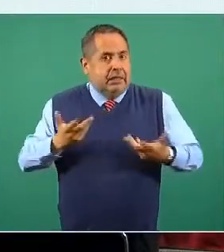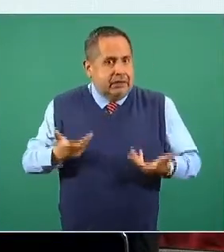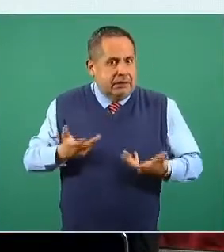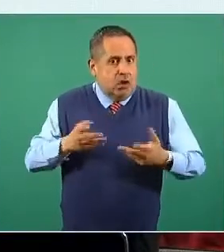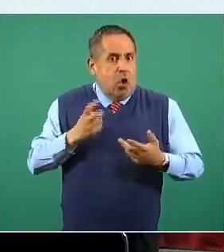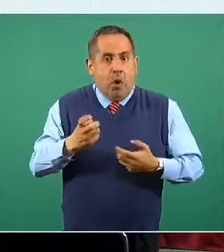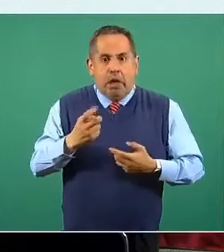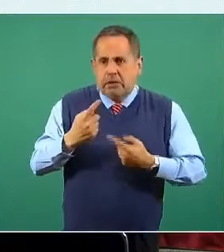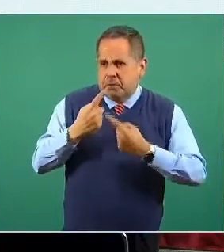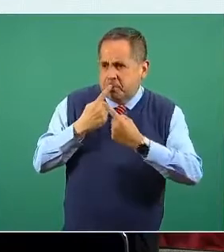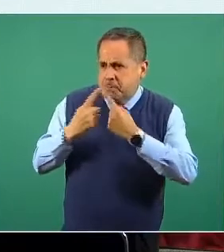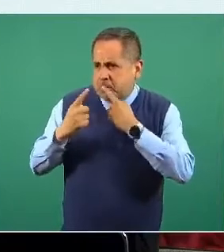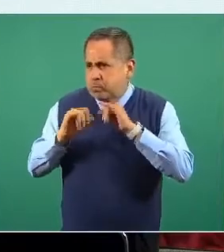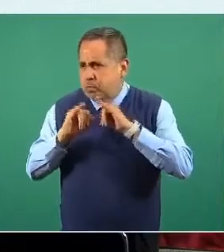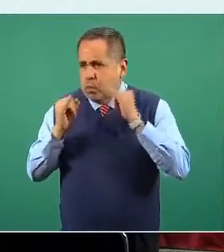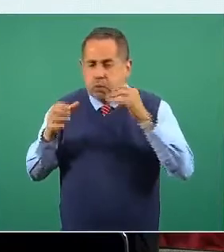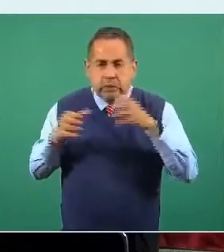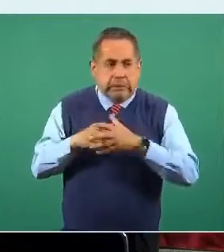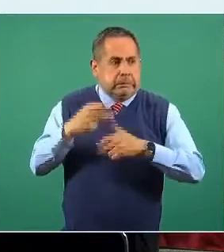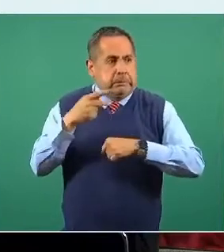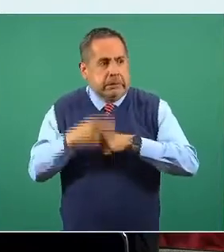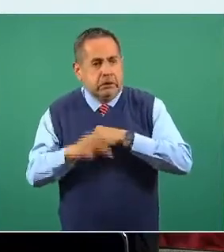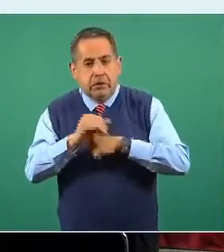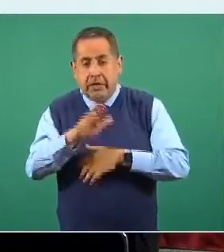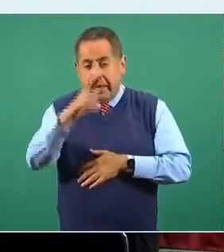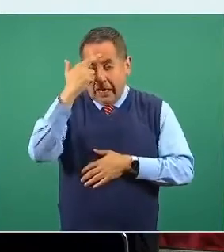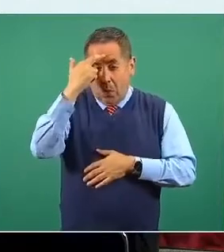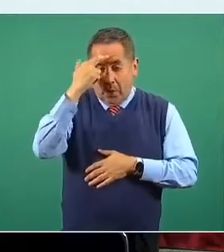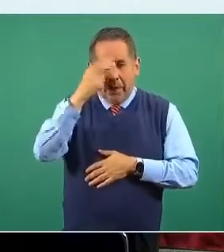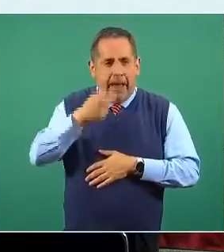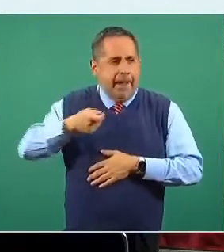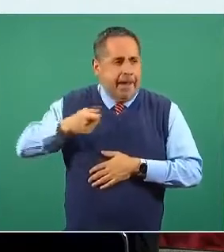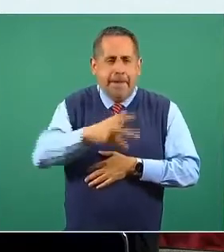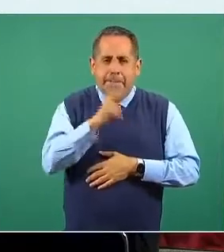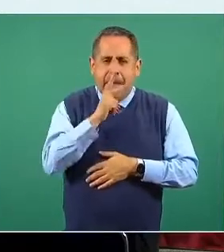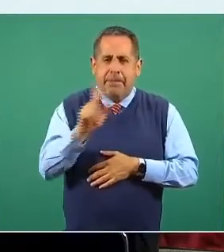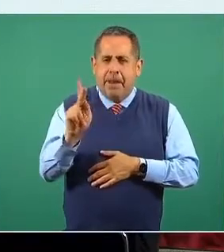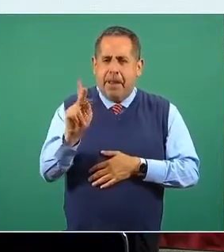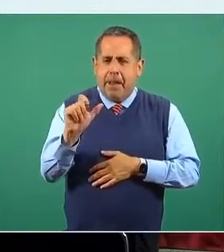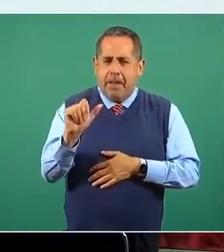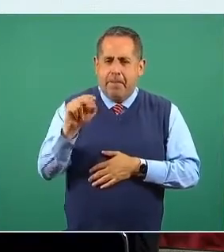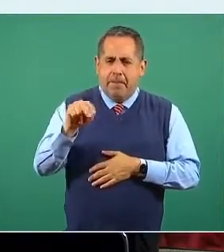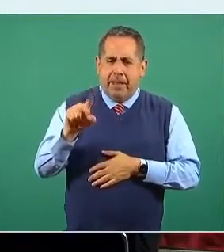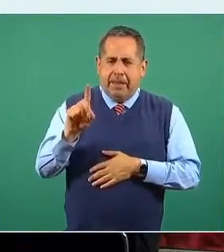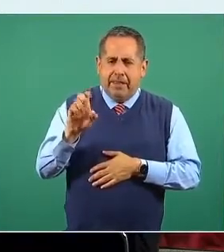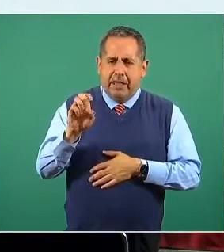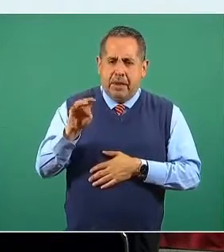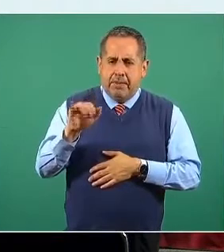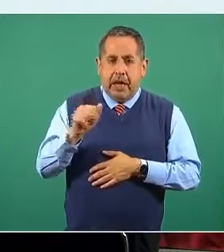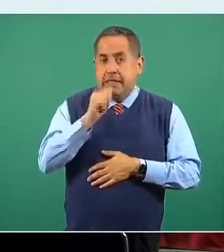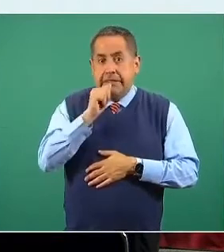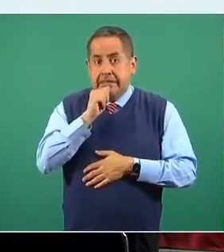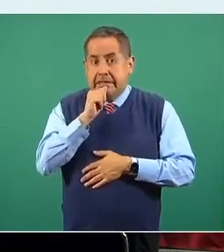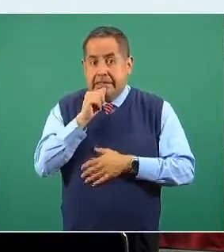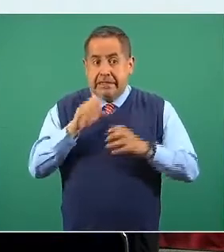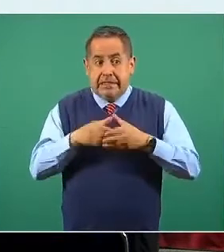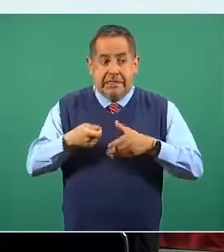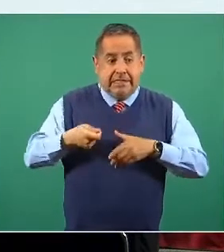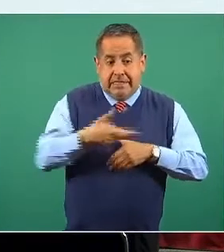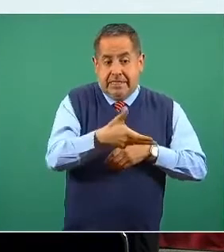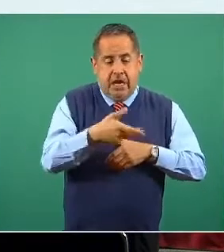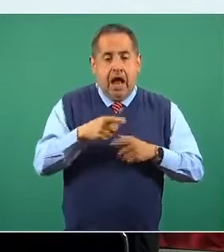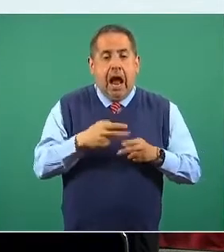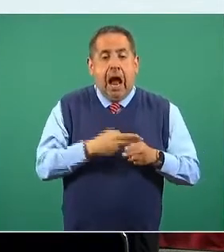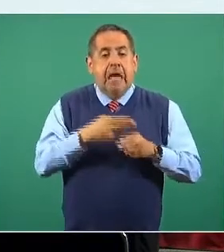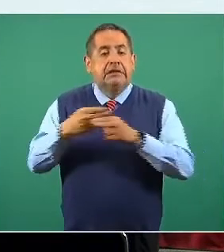momento representar. Recordemos que la declaración de pandemia por parte de la OMS vino todavía hasta el mes de marzo. Alrededor del 14